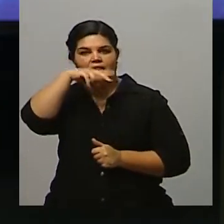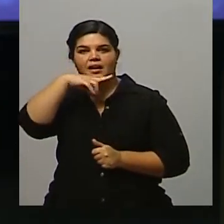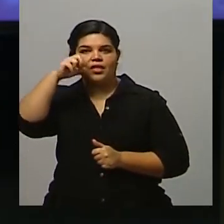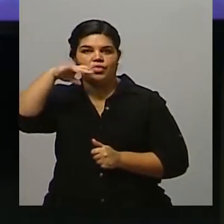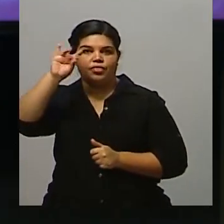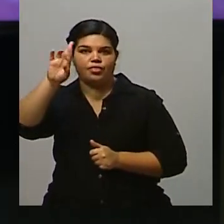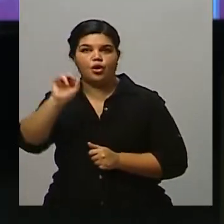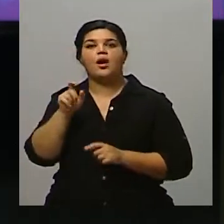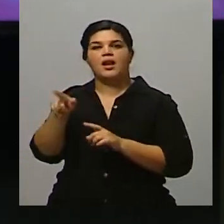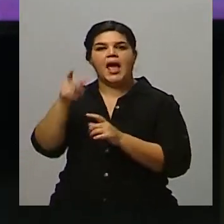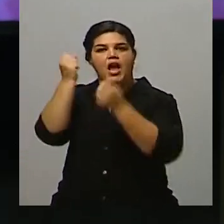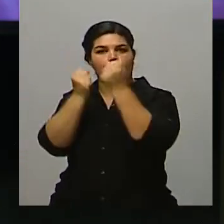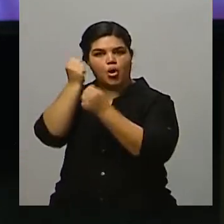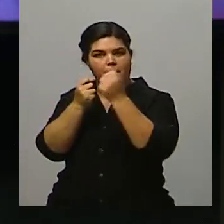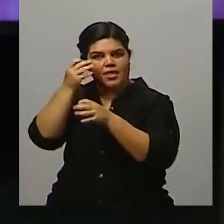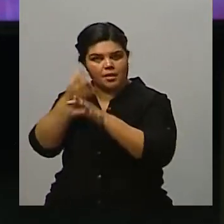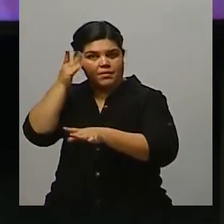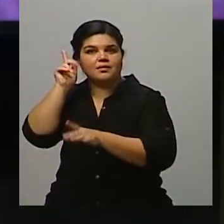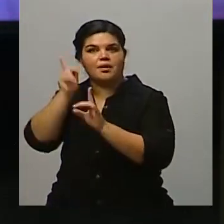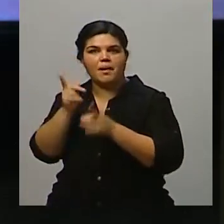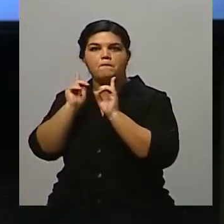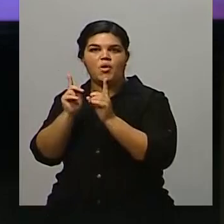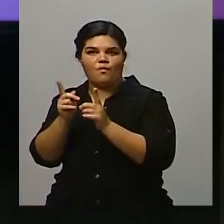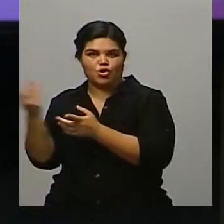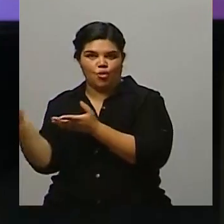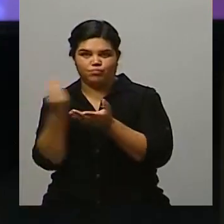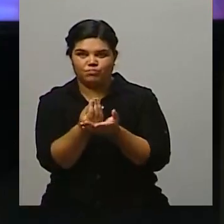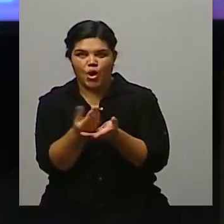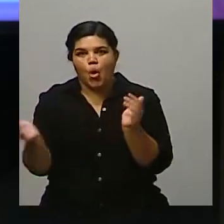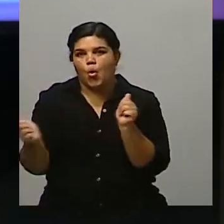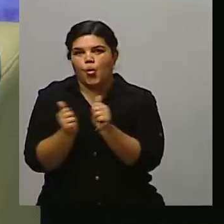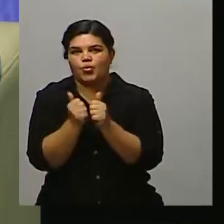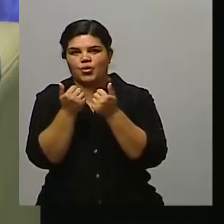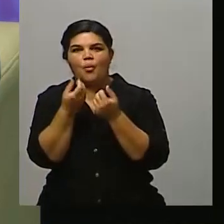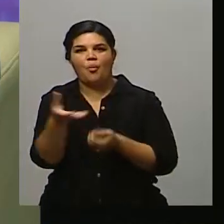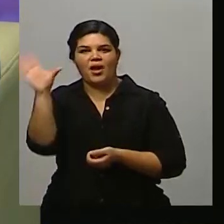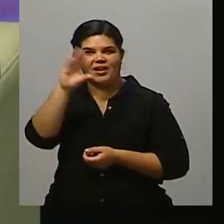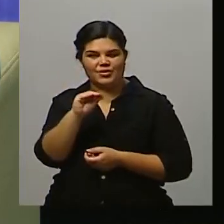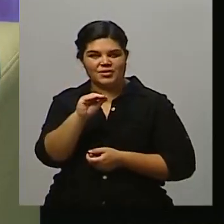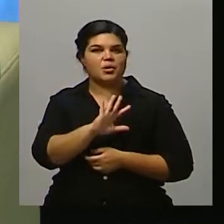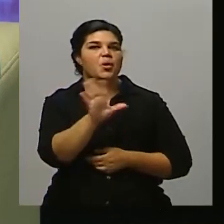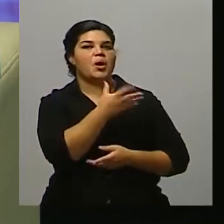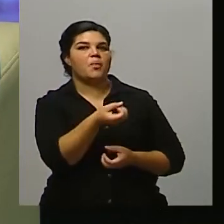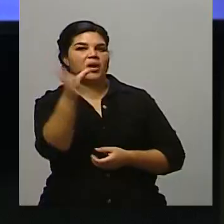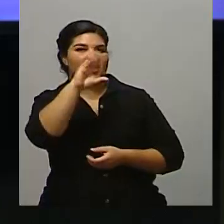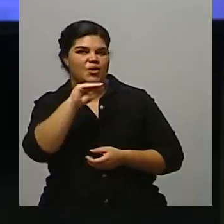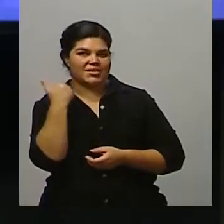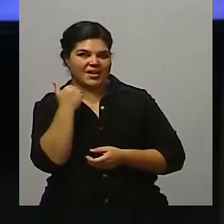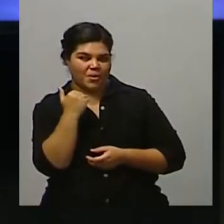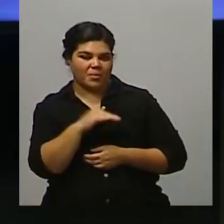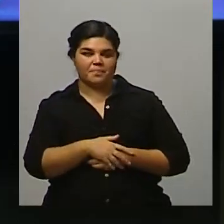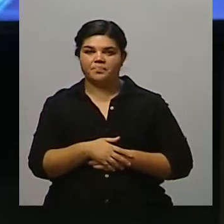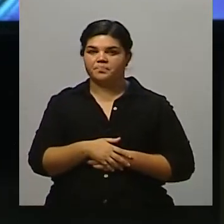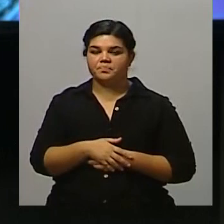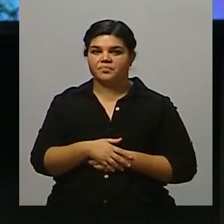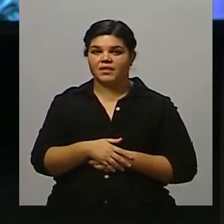Universidad Nacional de Cuyo, que le toca nuevamente el turno de estar acompañándonos. Alejandro, buenas noches. Buenas noches, Claudia, ¿cómo estás? Bueno, y para hablar de